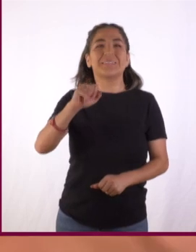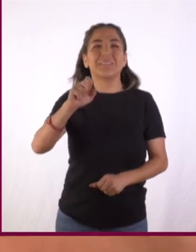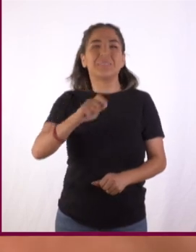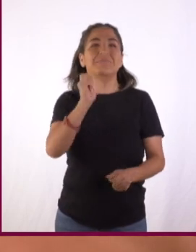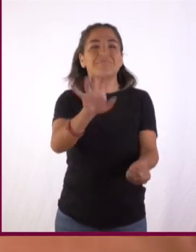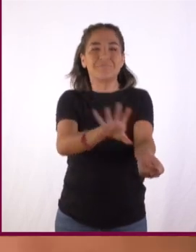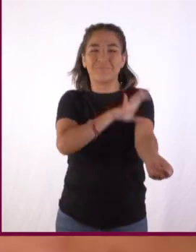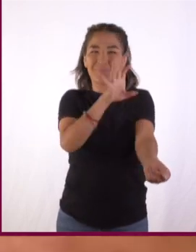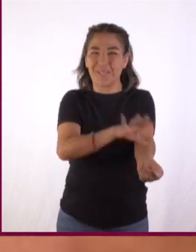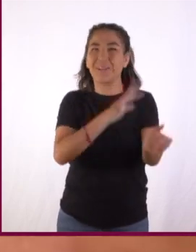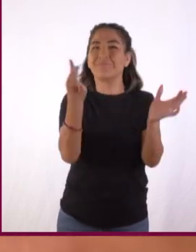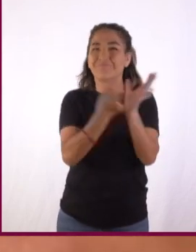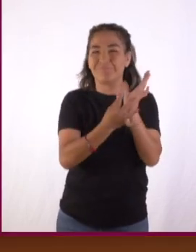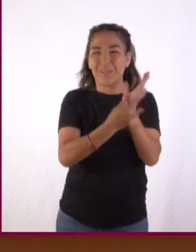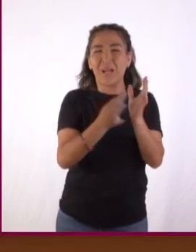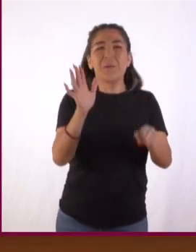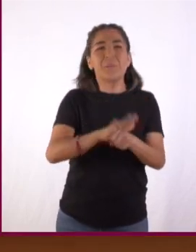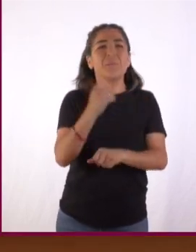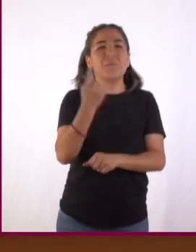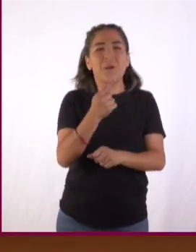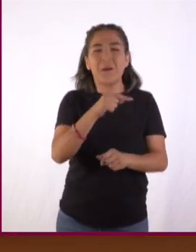histéresis magnética, ¿sí?